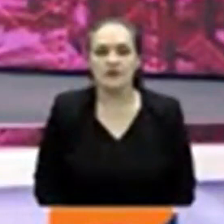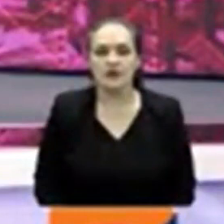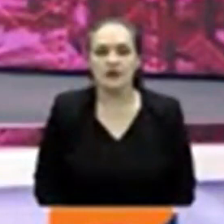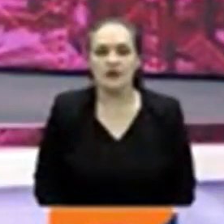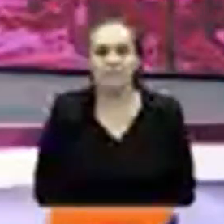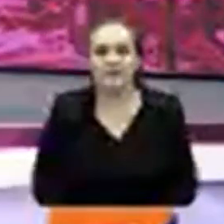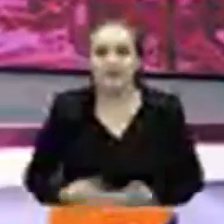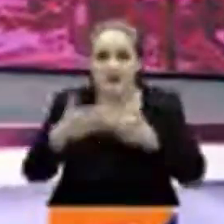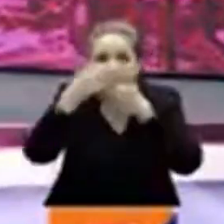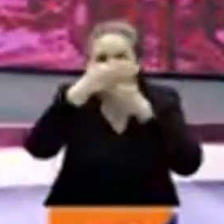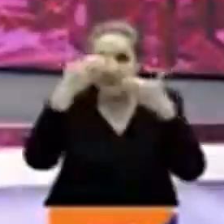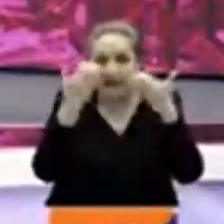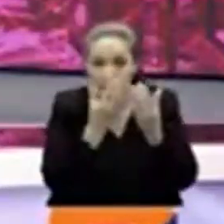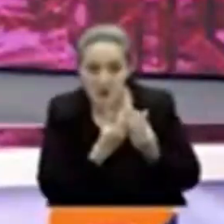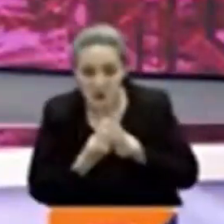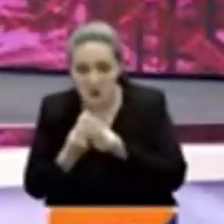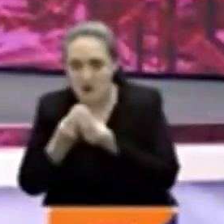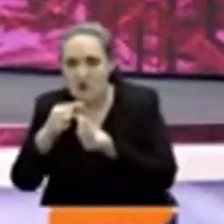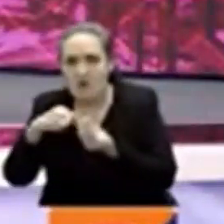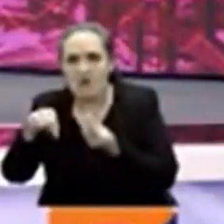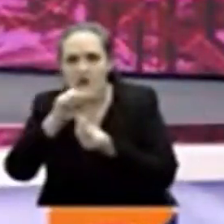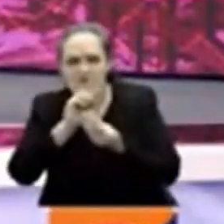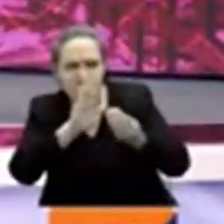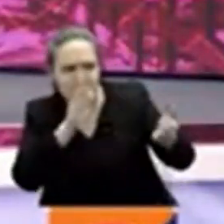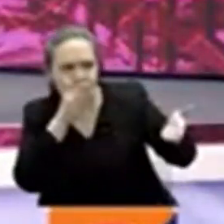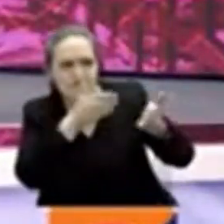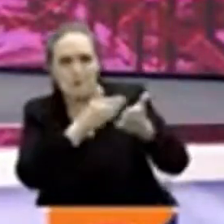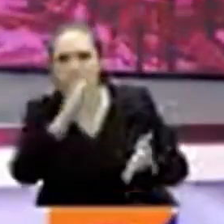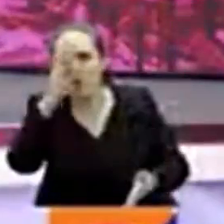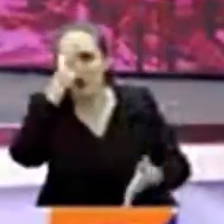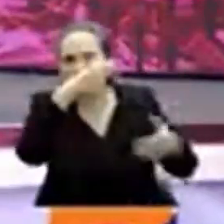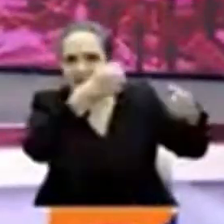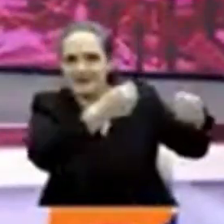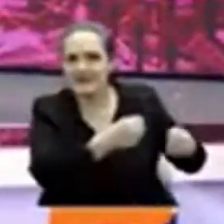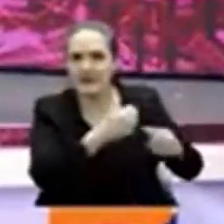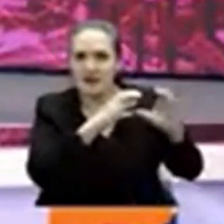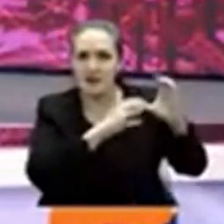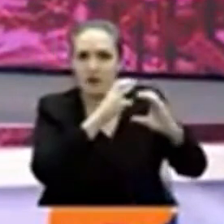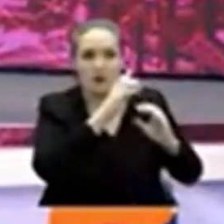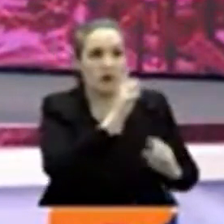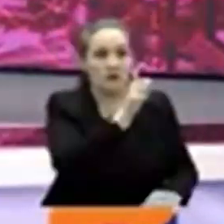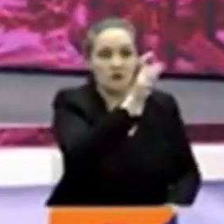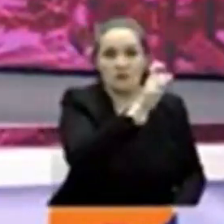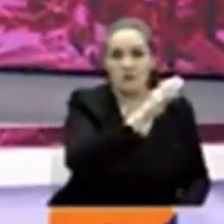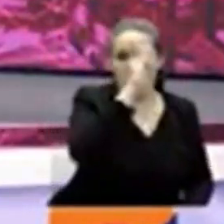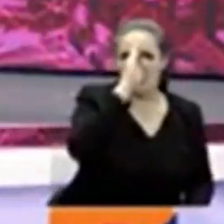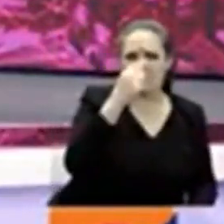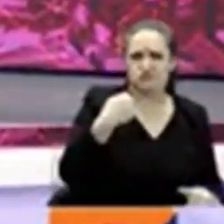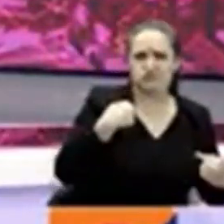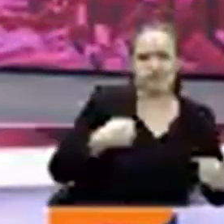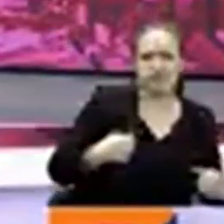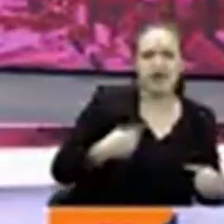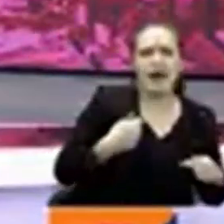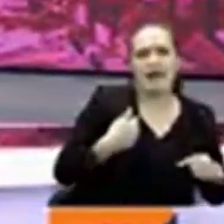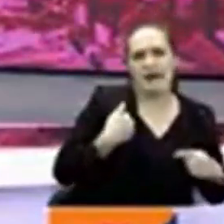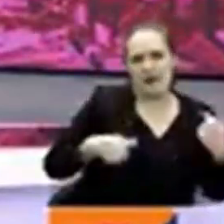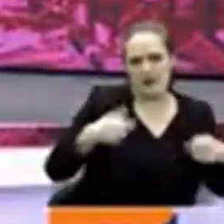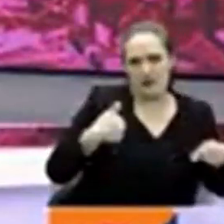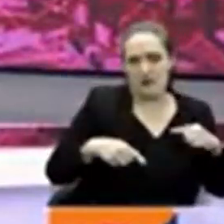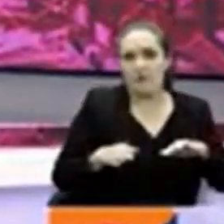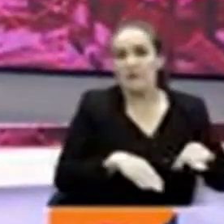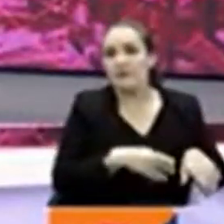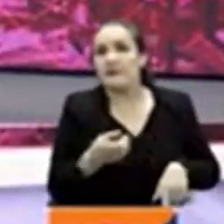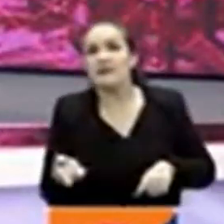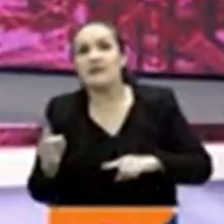Disidencias de las FARC atacaron una estación de policía en el Cauca. Un uniformado quedó herido. También hubo hostigamiento contra el ejército en el